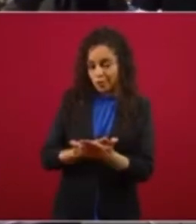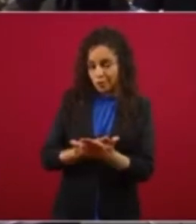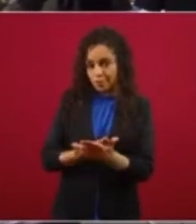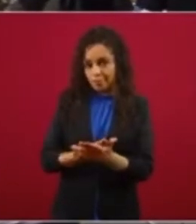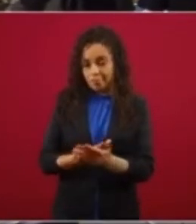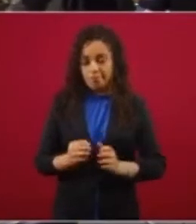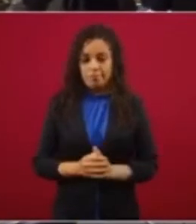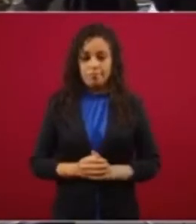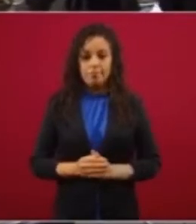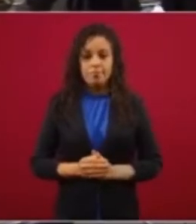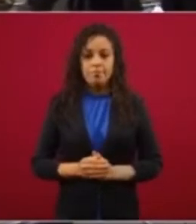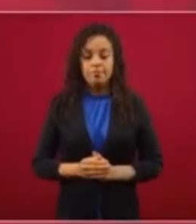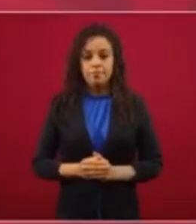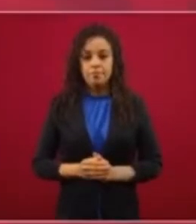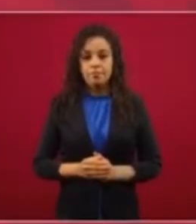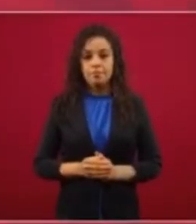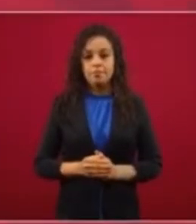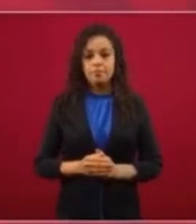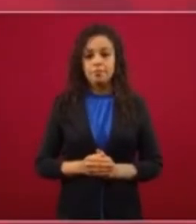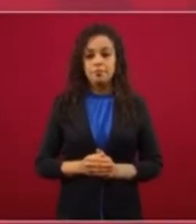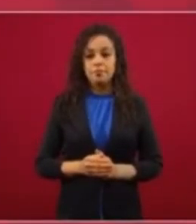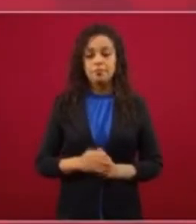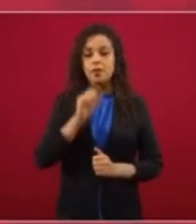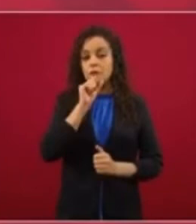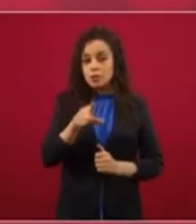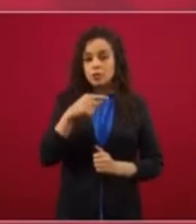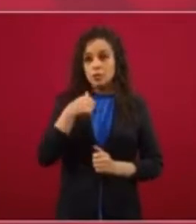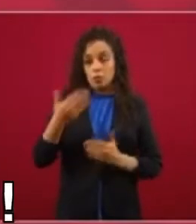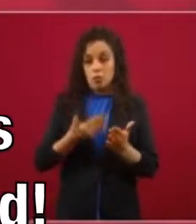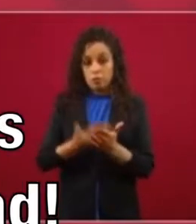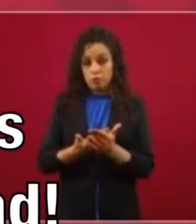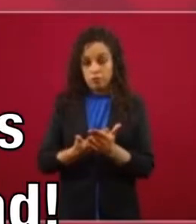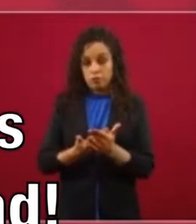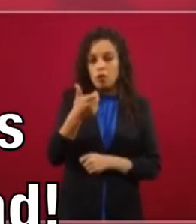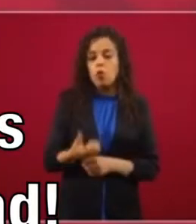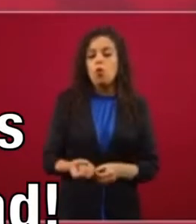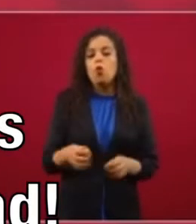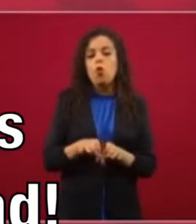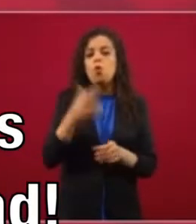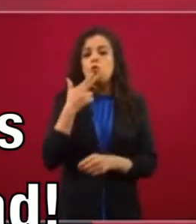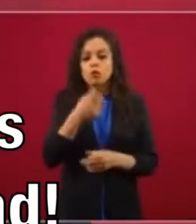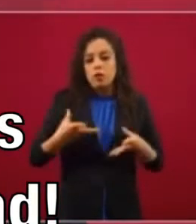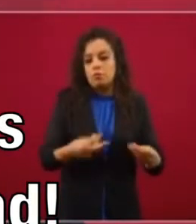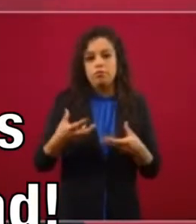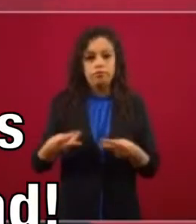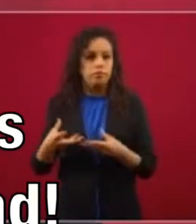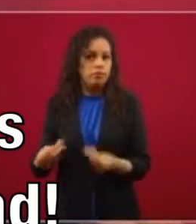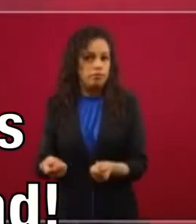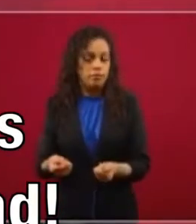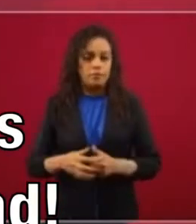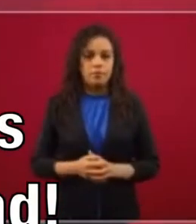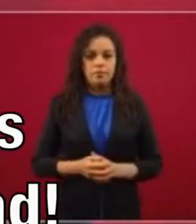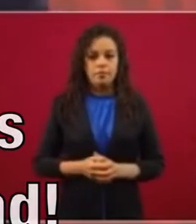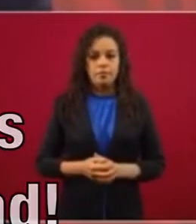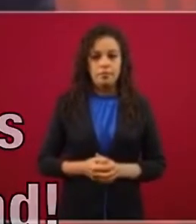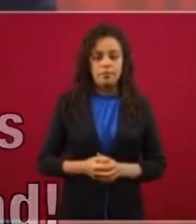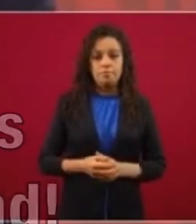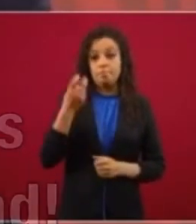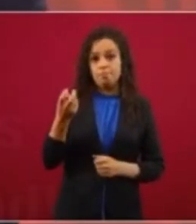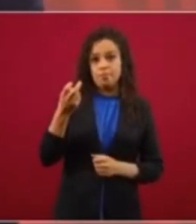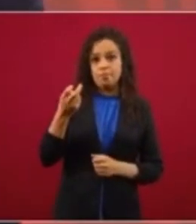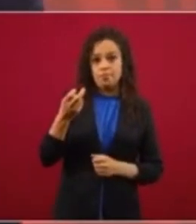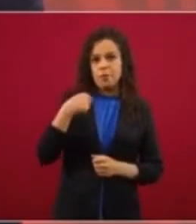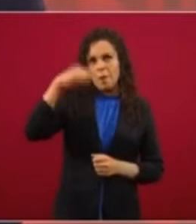también queremos que se apruebe es la extinción de los fideicomisos y los fondos. Entonces, queremos que Hacienda